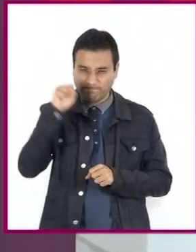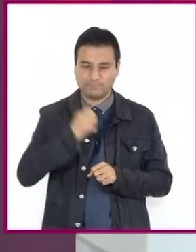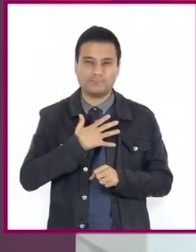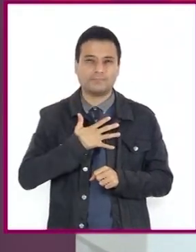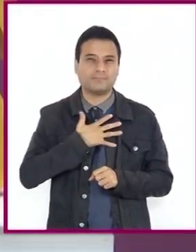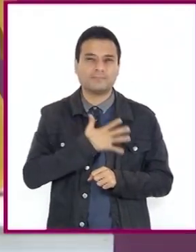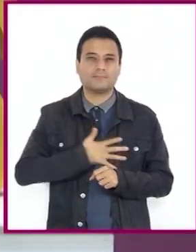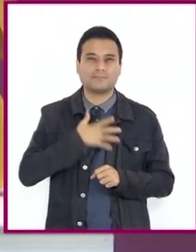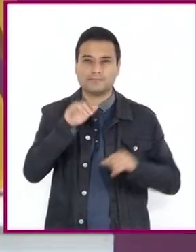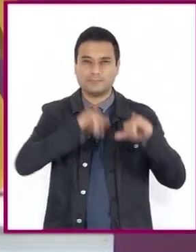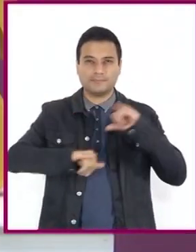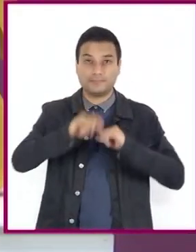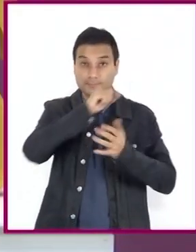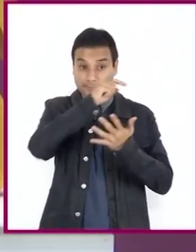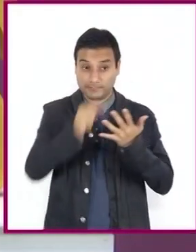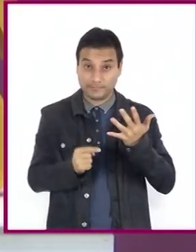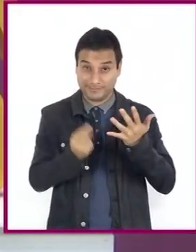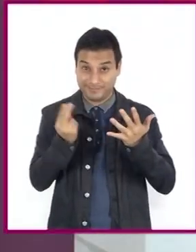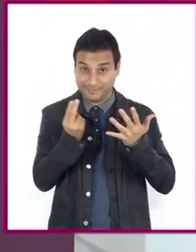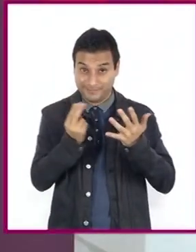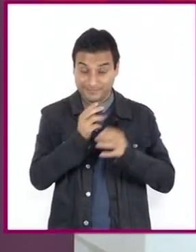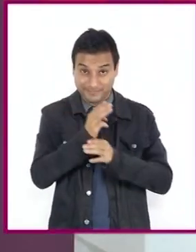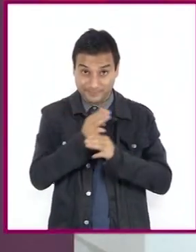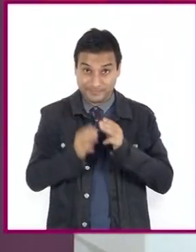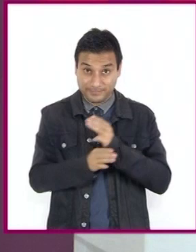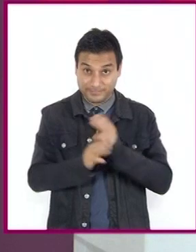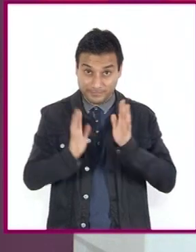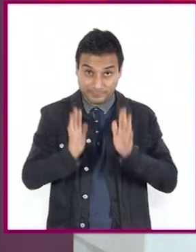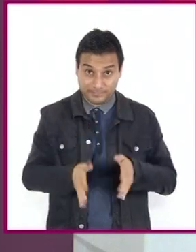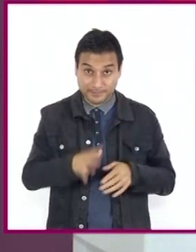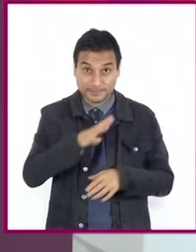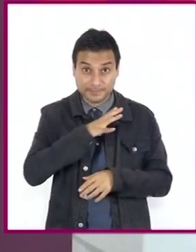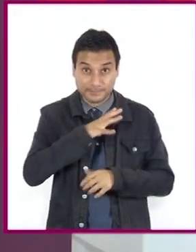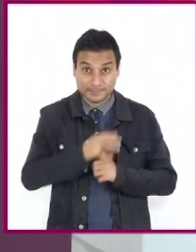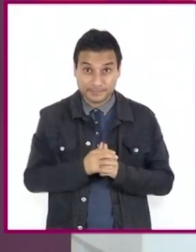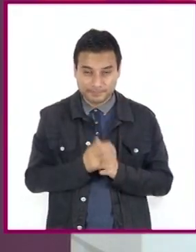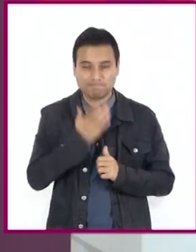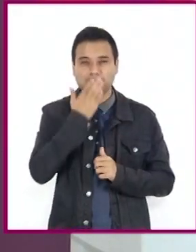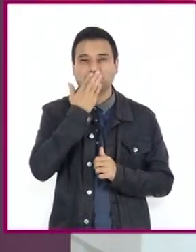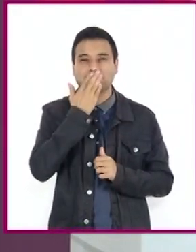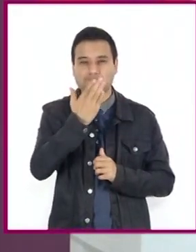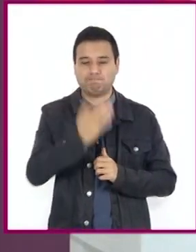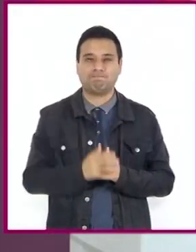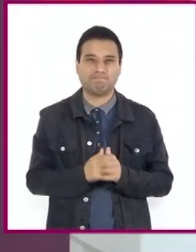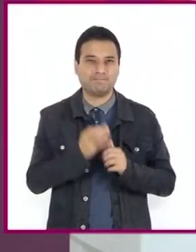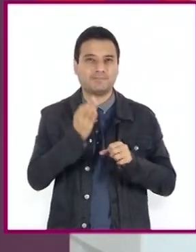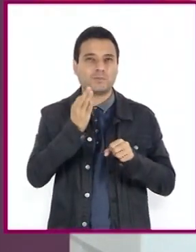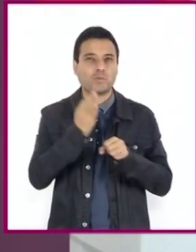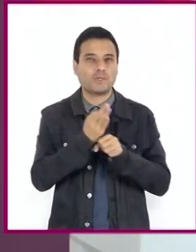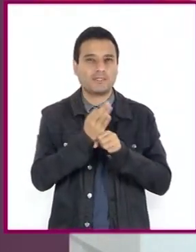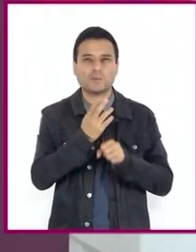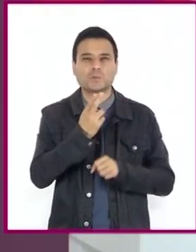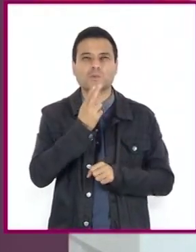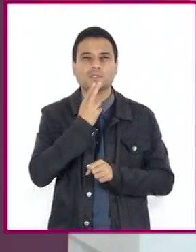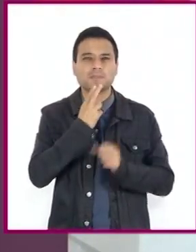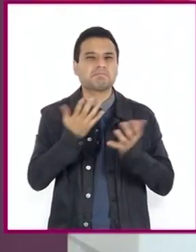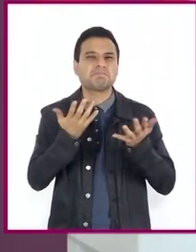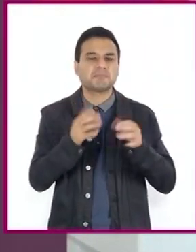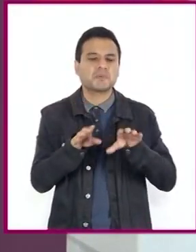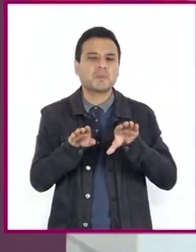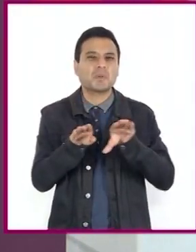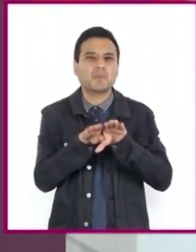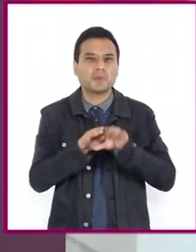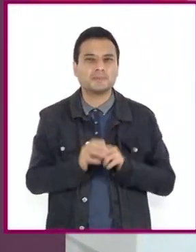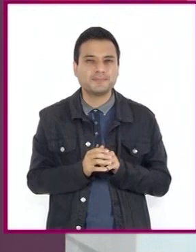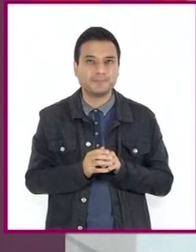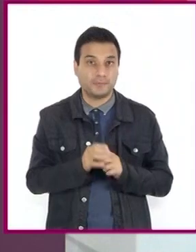¿Cuentan ya con los materiales que solicitamos al inicio de la sesión? ¡Excelente! Utilizaremos el siguiente formato de registro para llevar